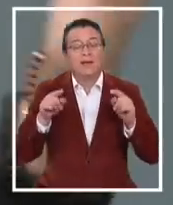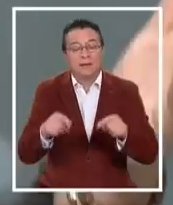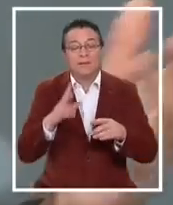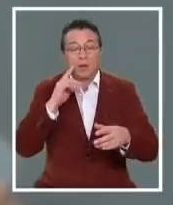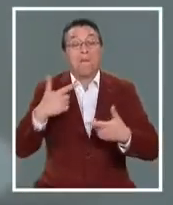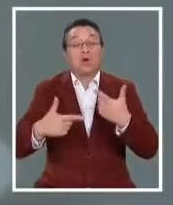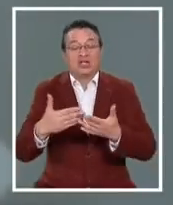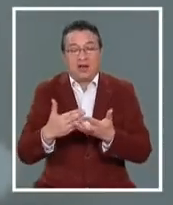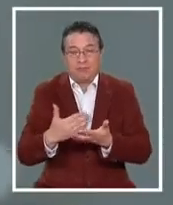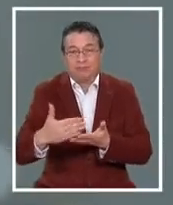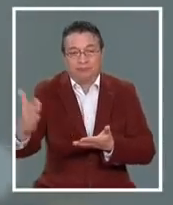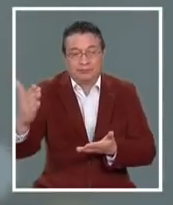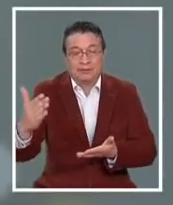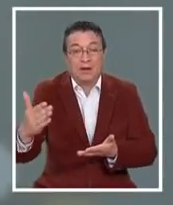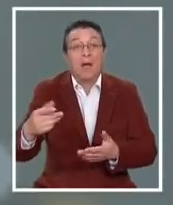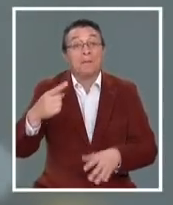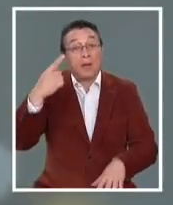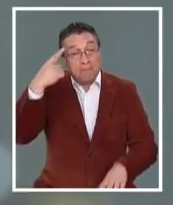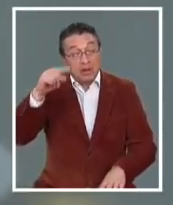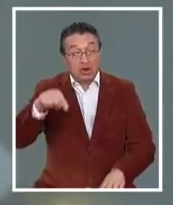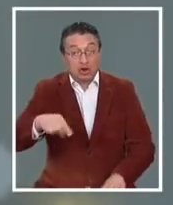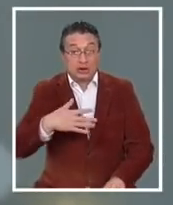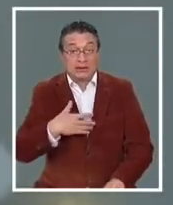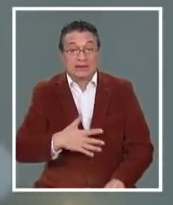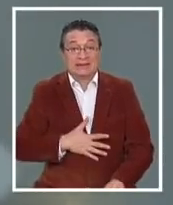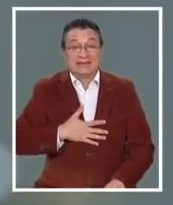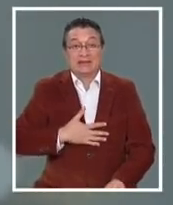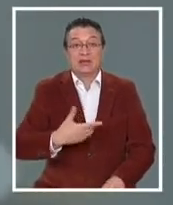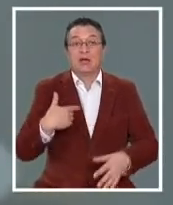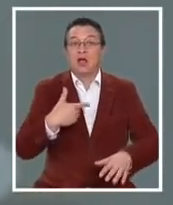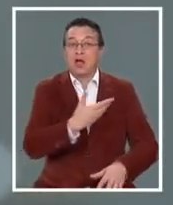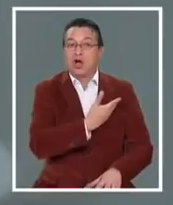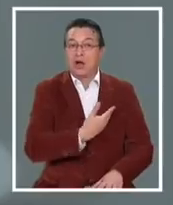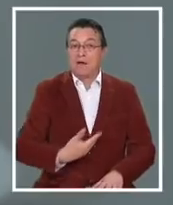venir de aquí para adelante. Pero mi sensación es que al gobierno lo que